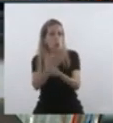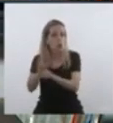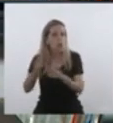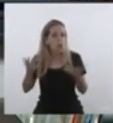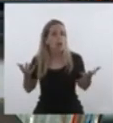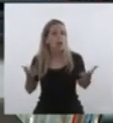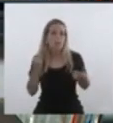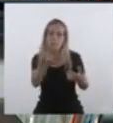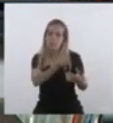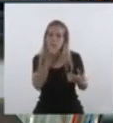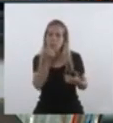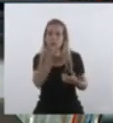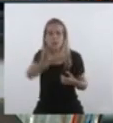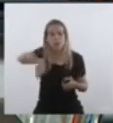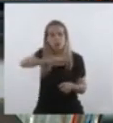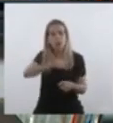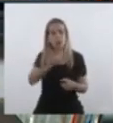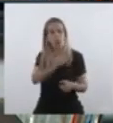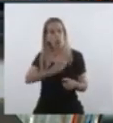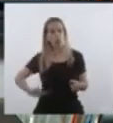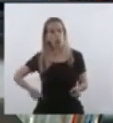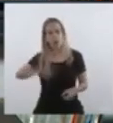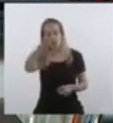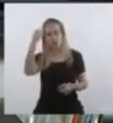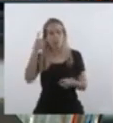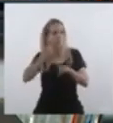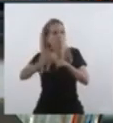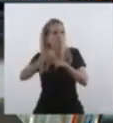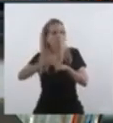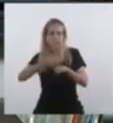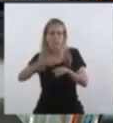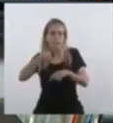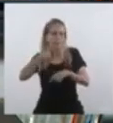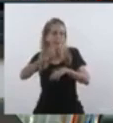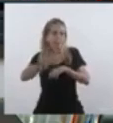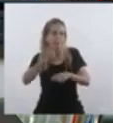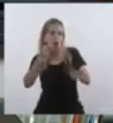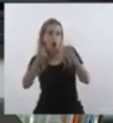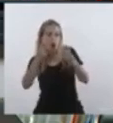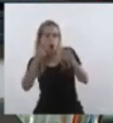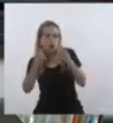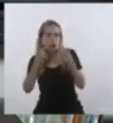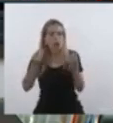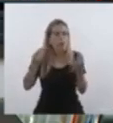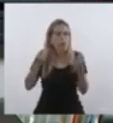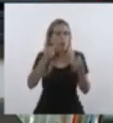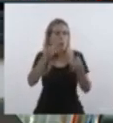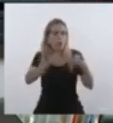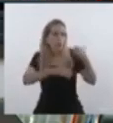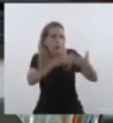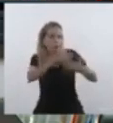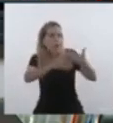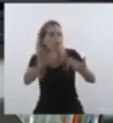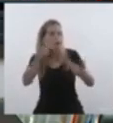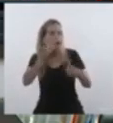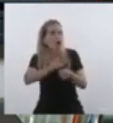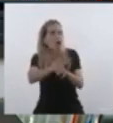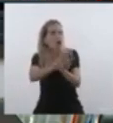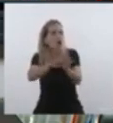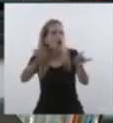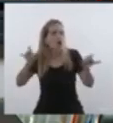Nosotros como Gobierno Nacional estamos monitoreando permanentemente la evolución de la pandemia en cada rincón de la